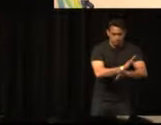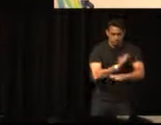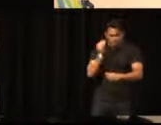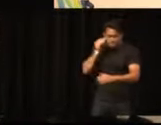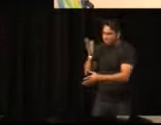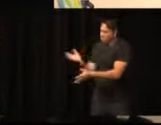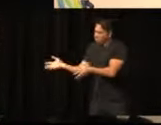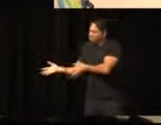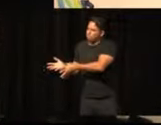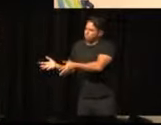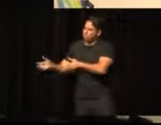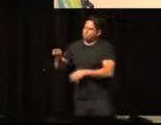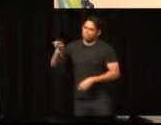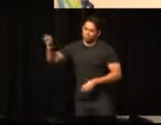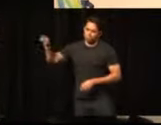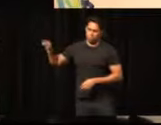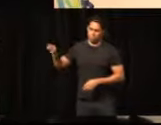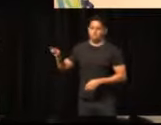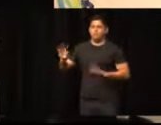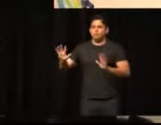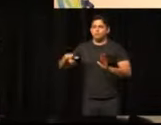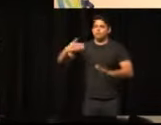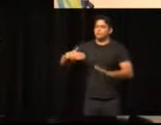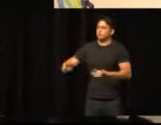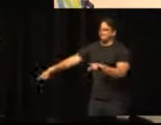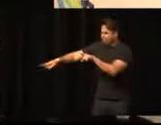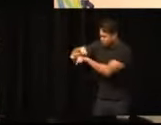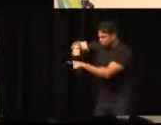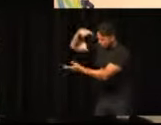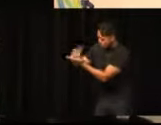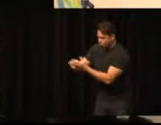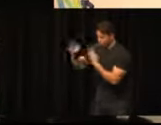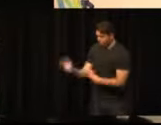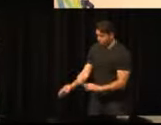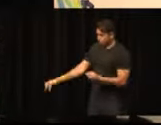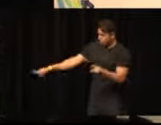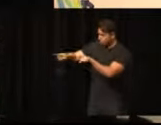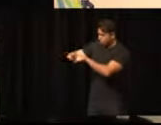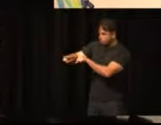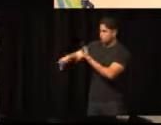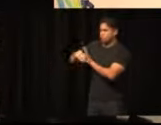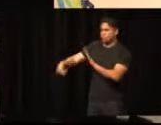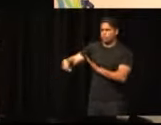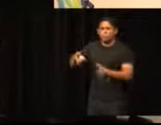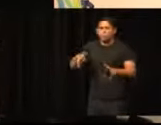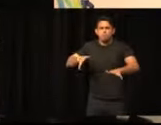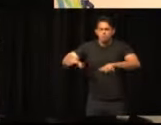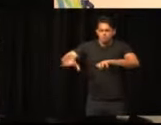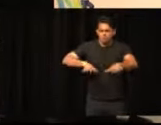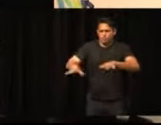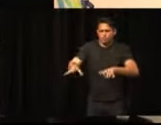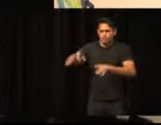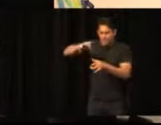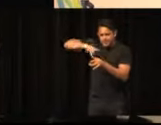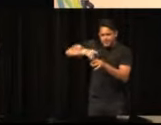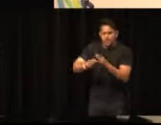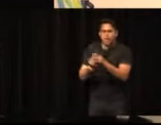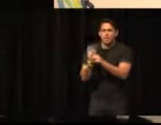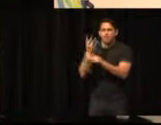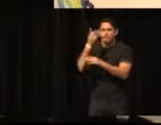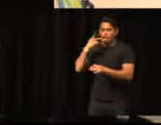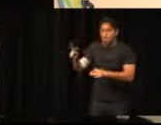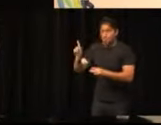inclusive antes de este proceso de convencimiento, cuando firmamos la alianza de movimientos en semillas con